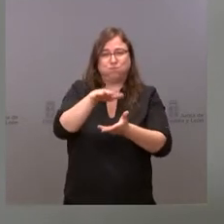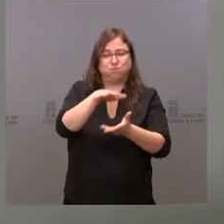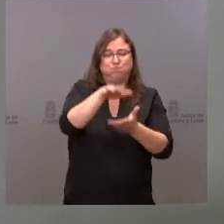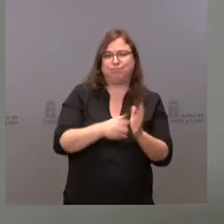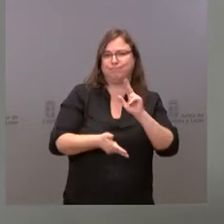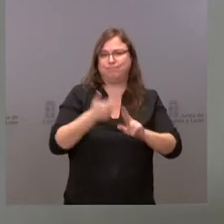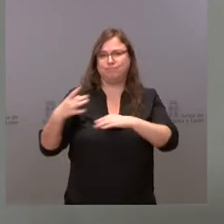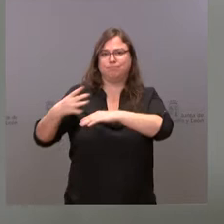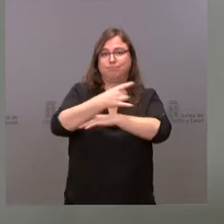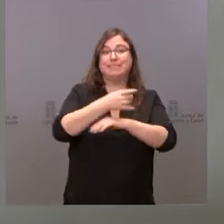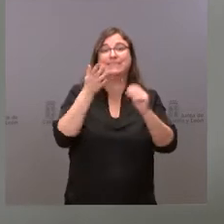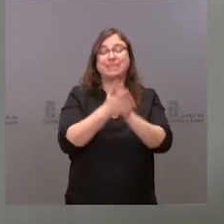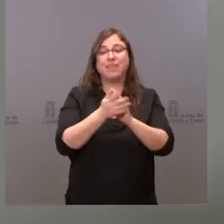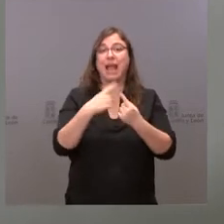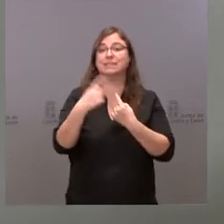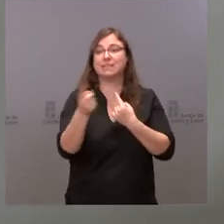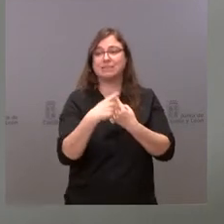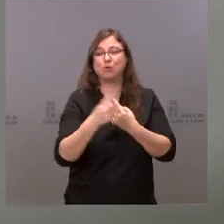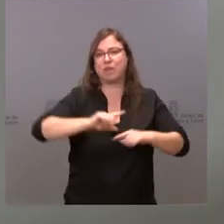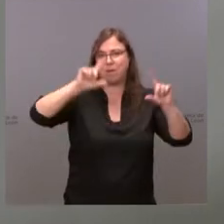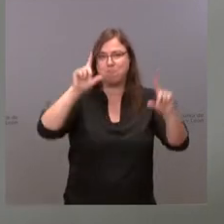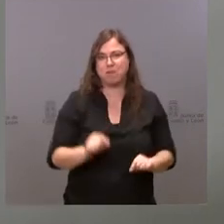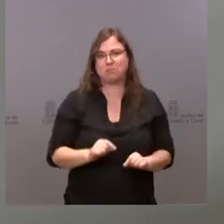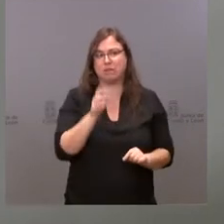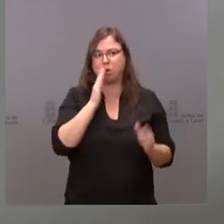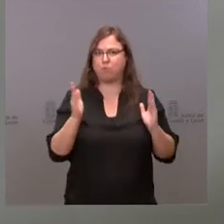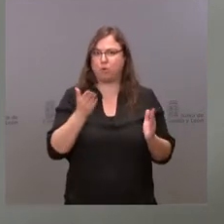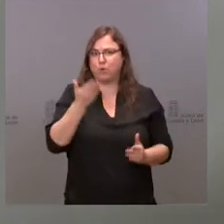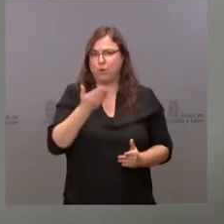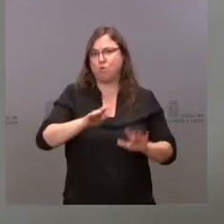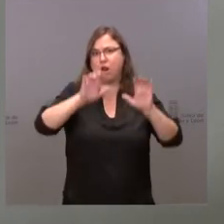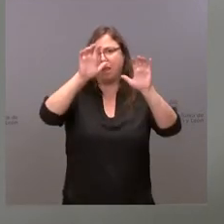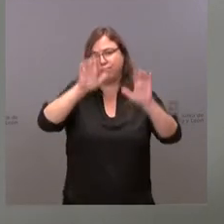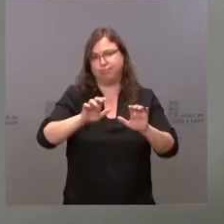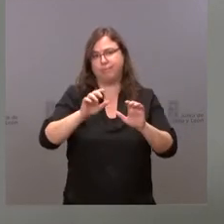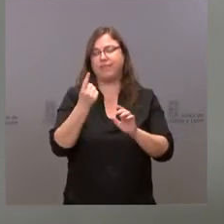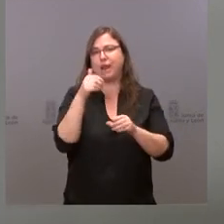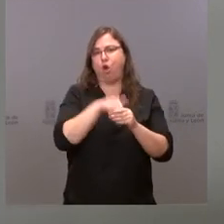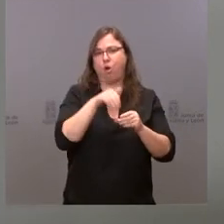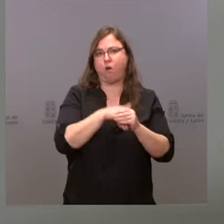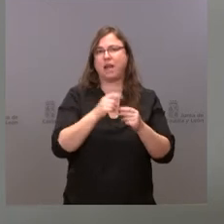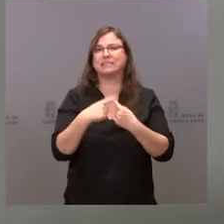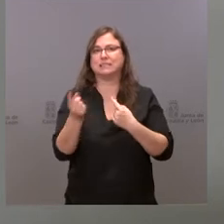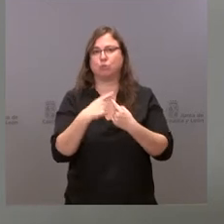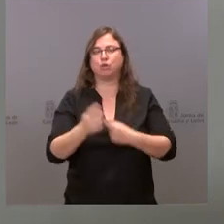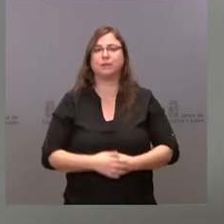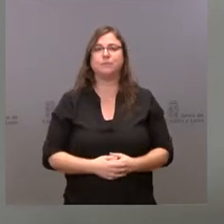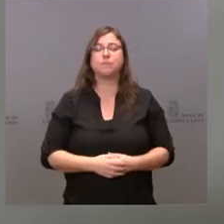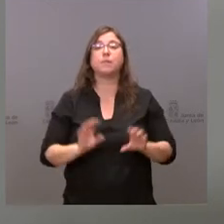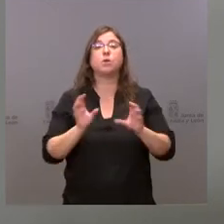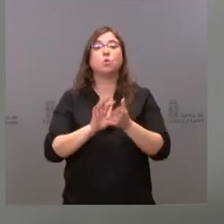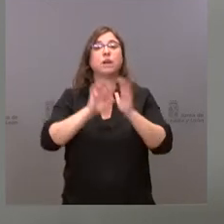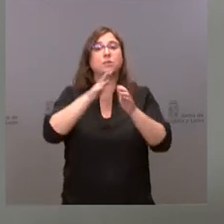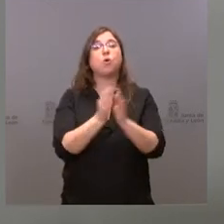abaratando costes de transporte tan importante en este momento la junta ha aprobado también las medidas de aforos